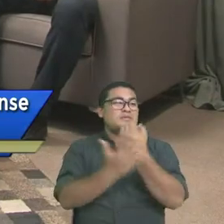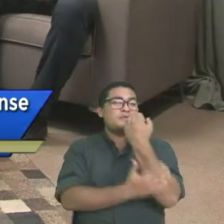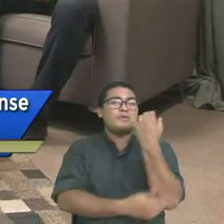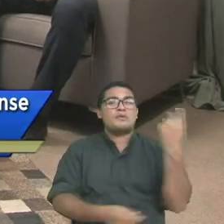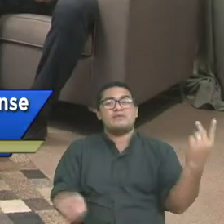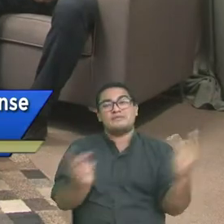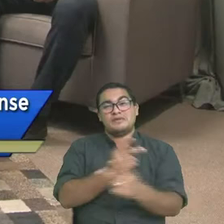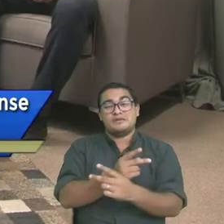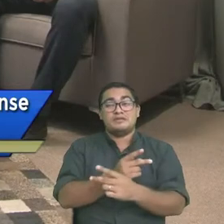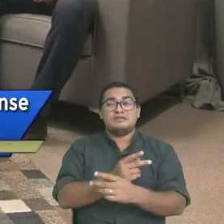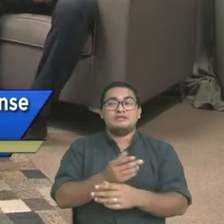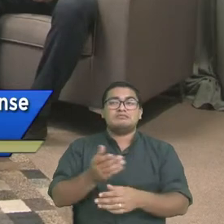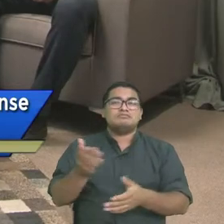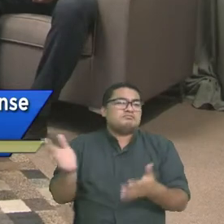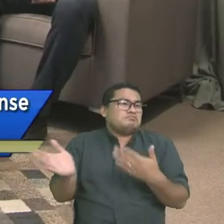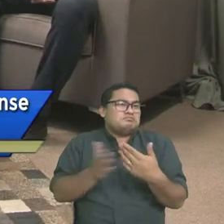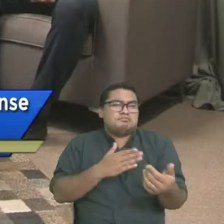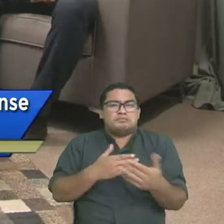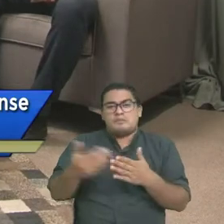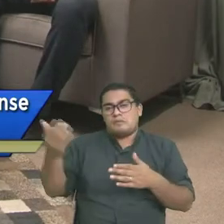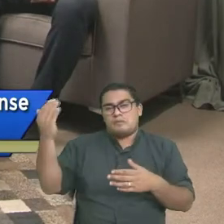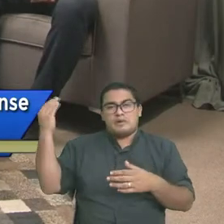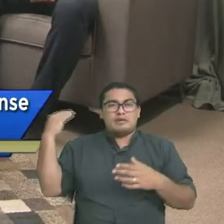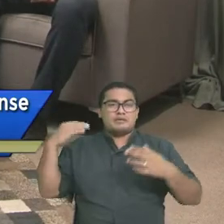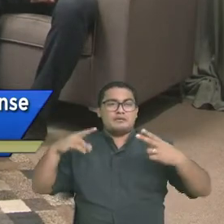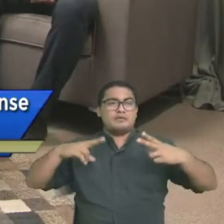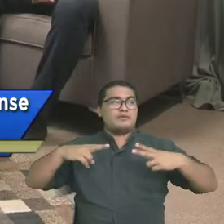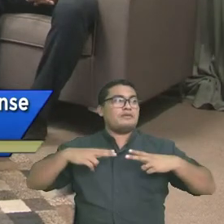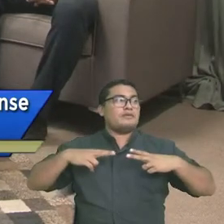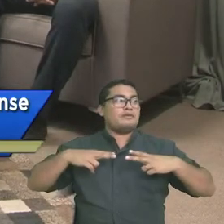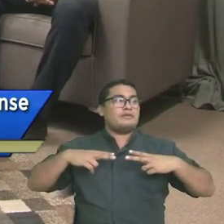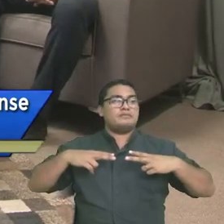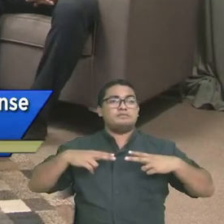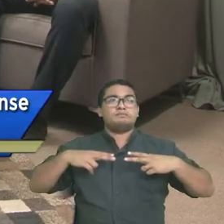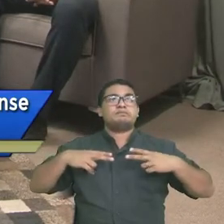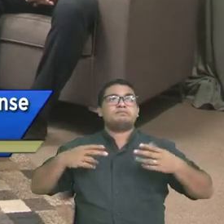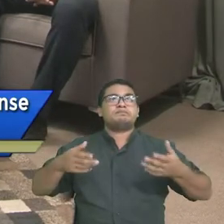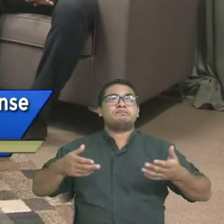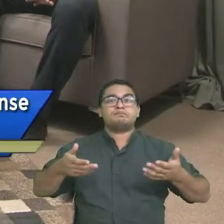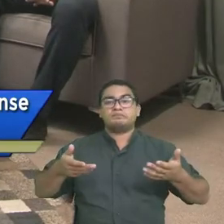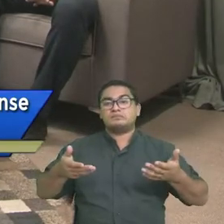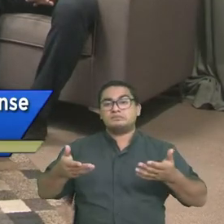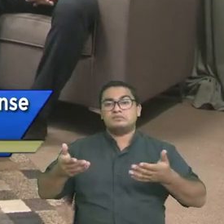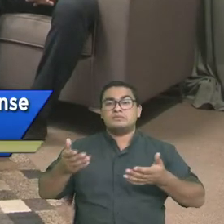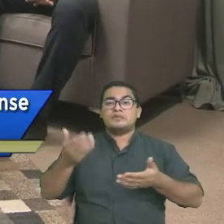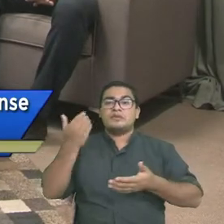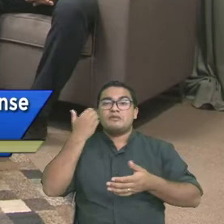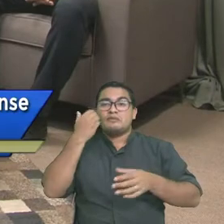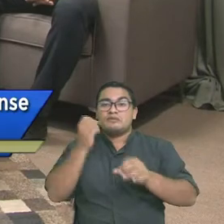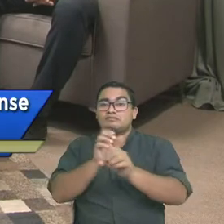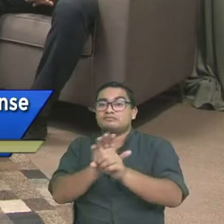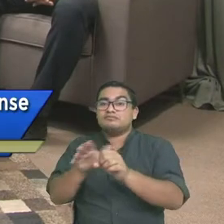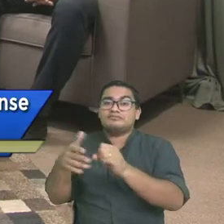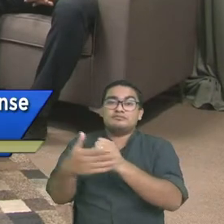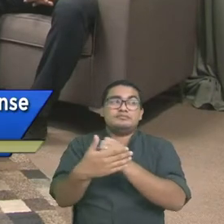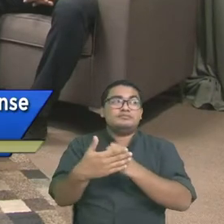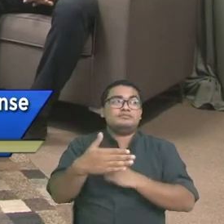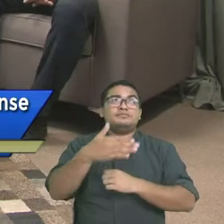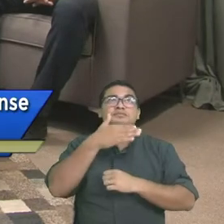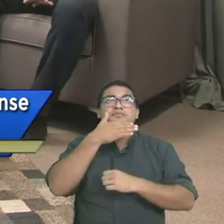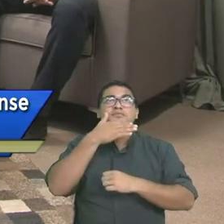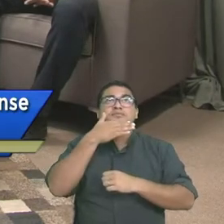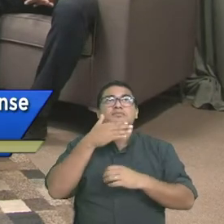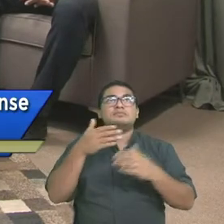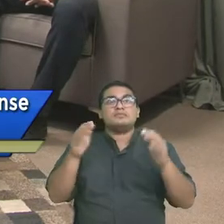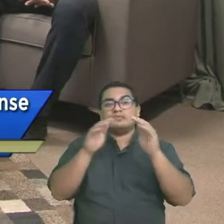con pese a un golpe de Estado fallido y ahora que hemos estado enfrentando una pandemia que se enfrenta a nivel, que la enfrenta el